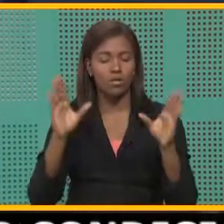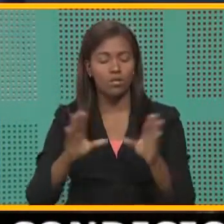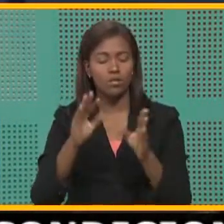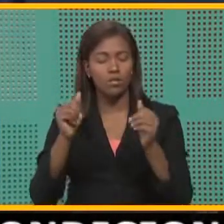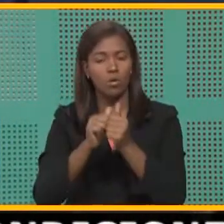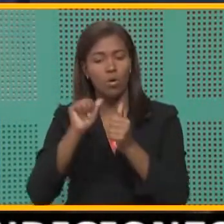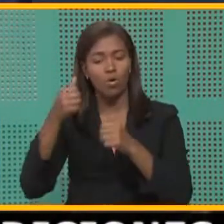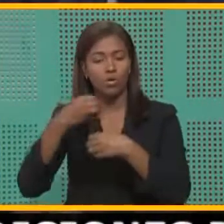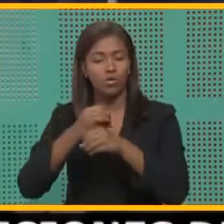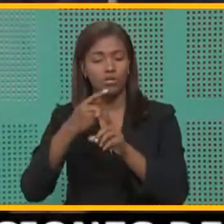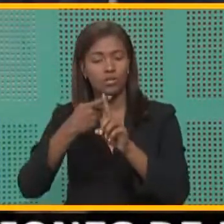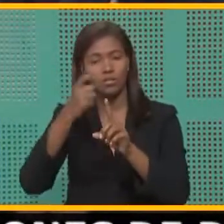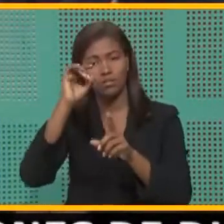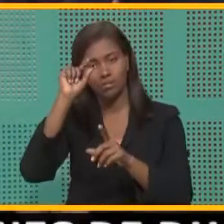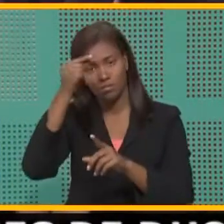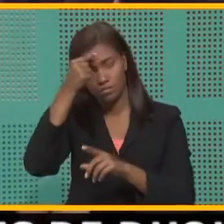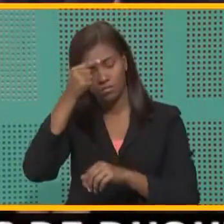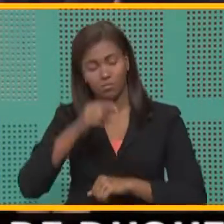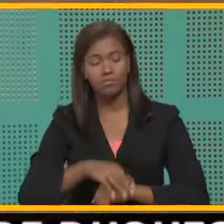otros organismos del Estado.